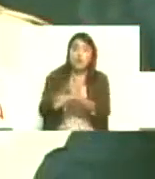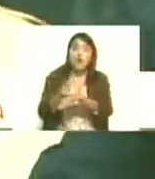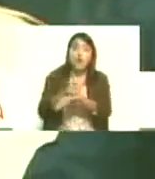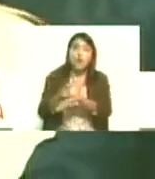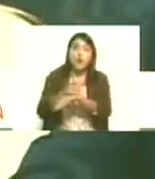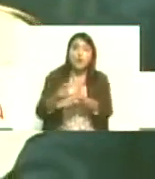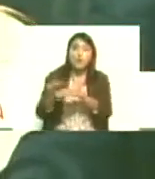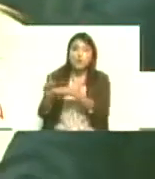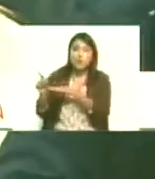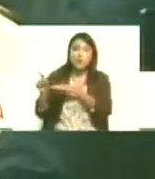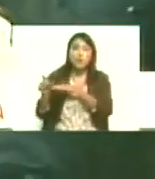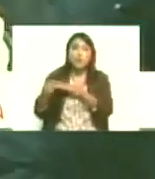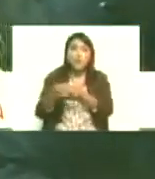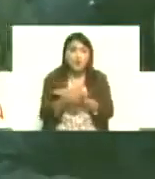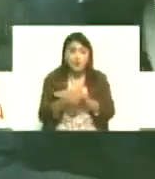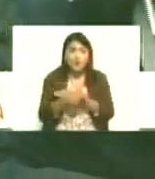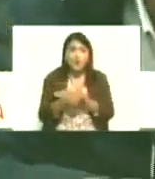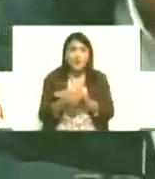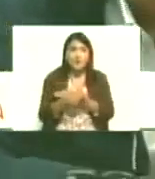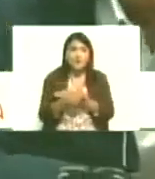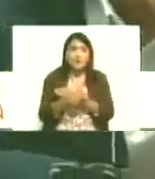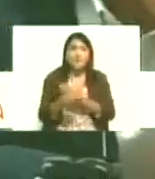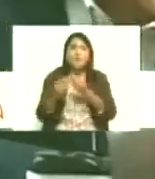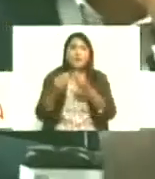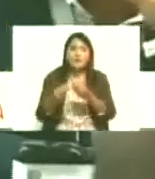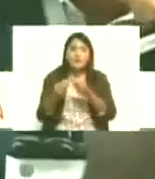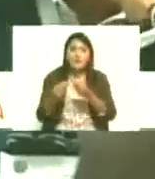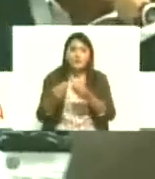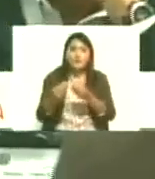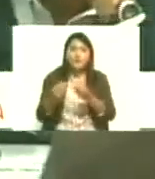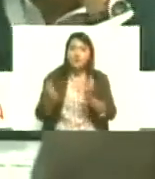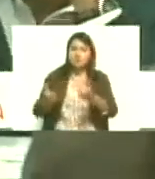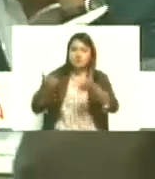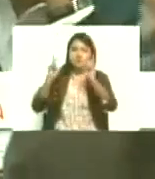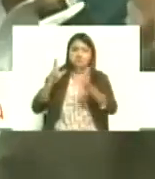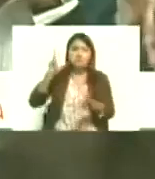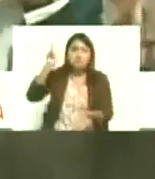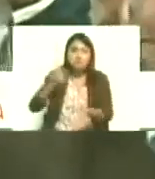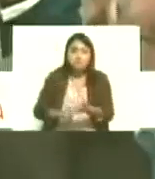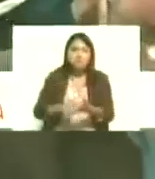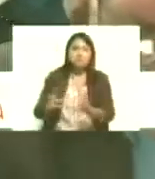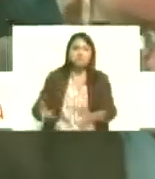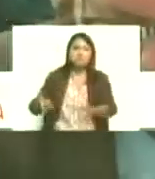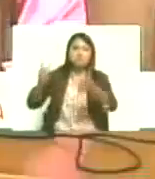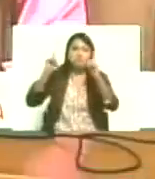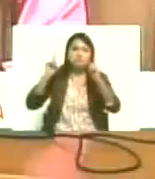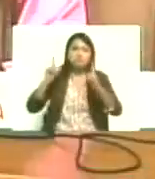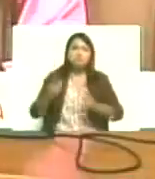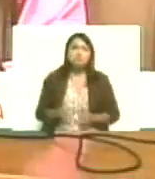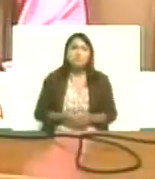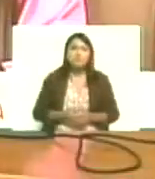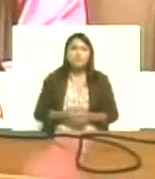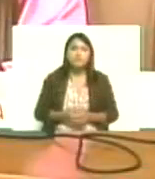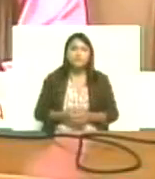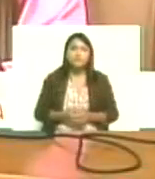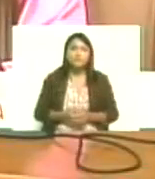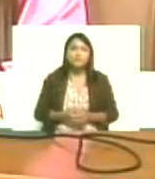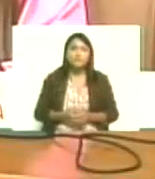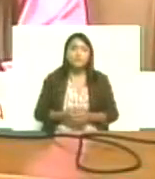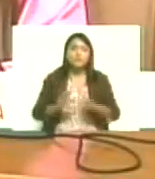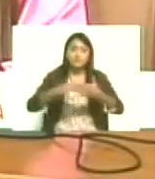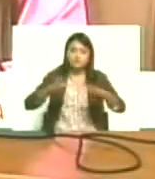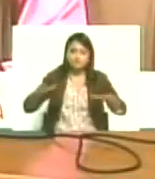de la República Cooperativa de Guyana de otorgar unilateralmente licitaciones ilícitas en